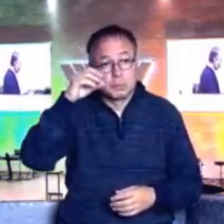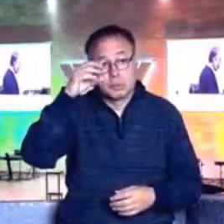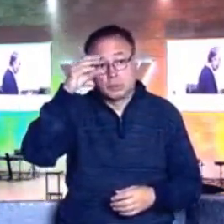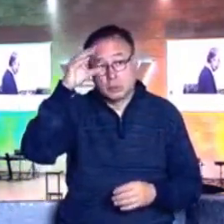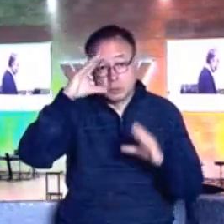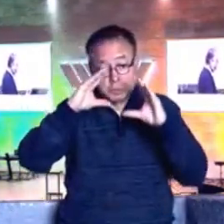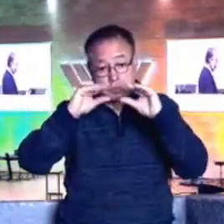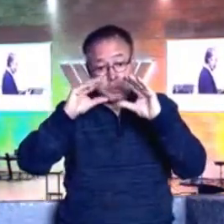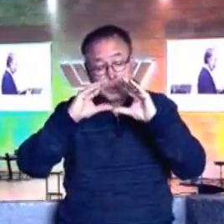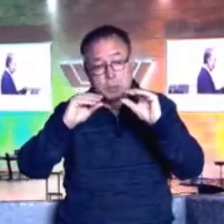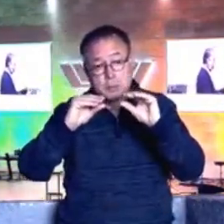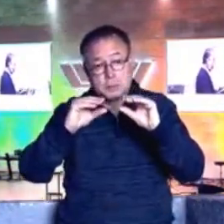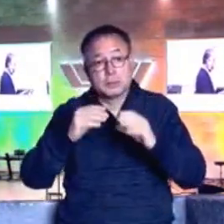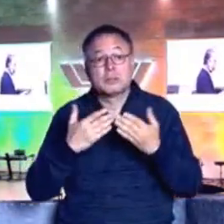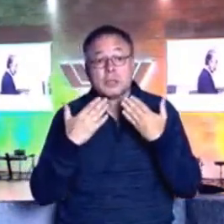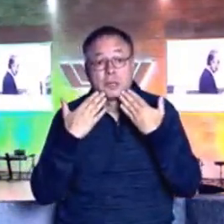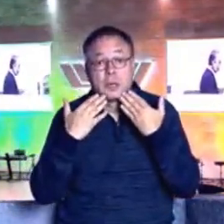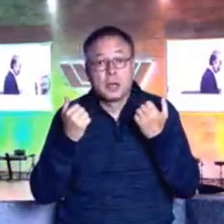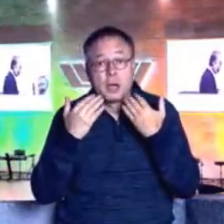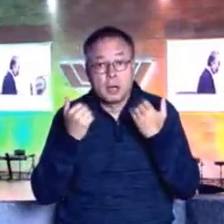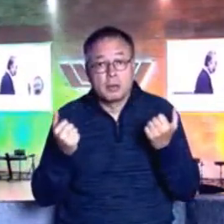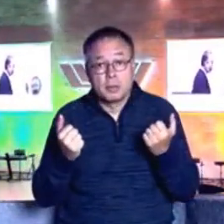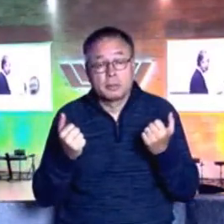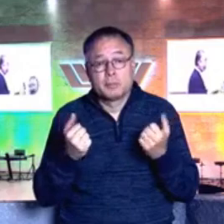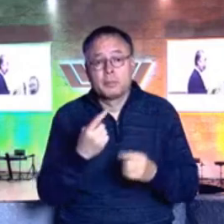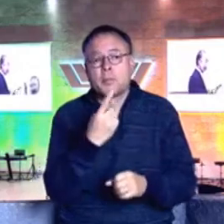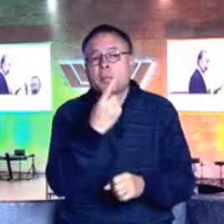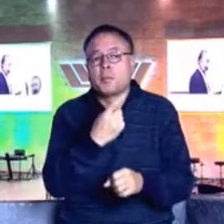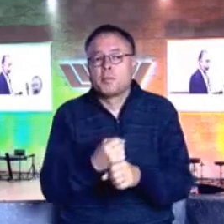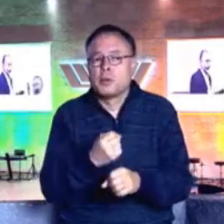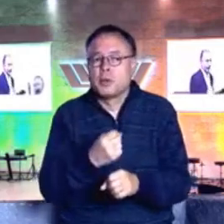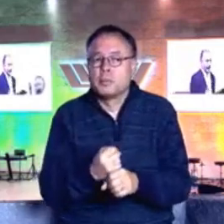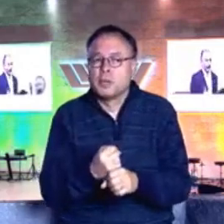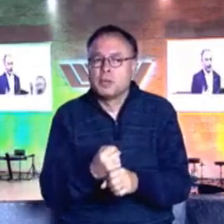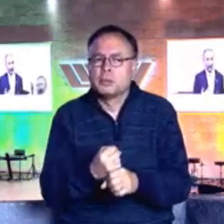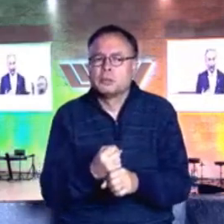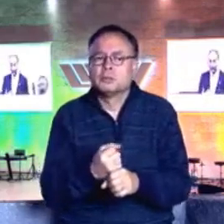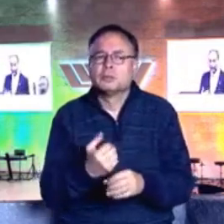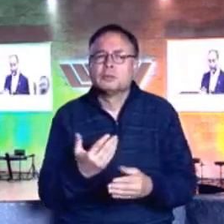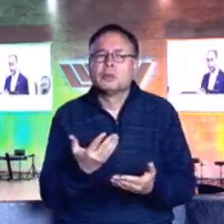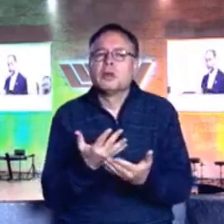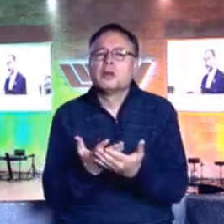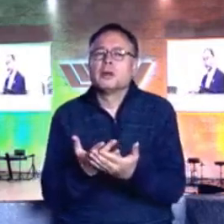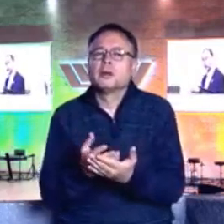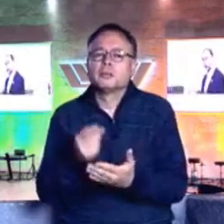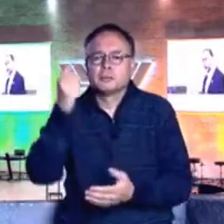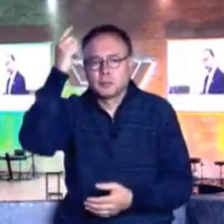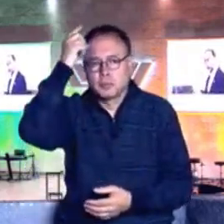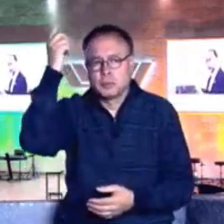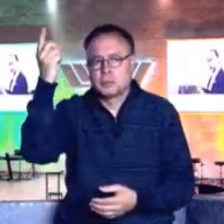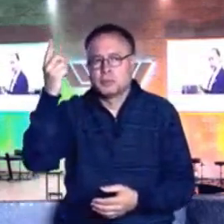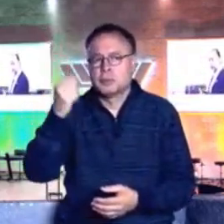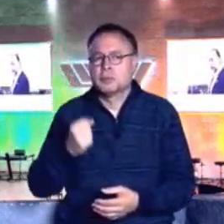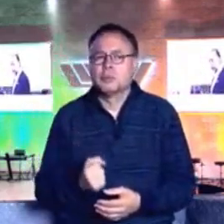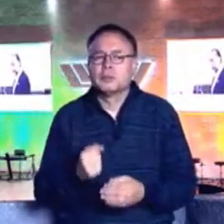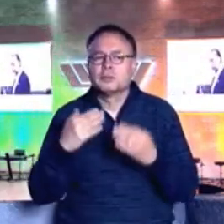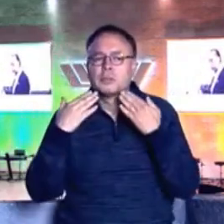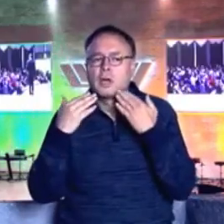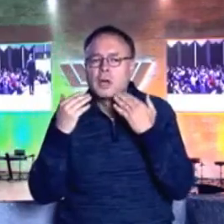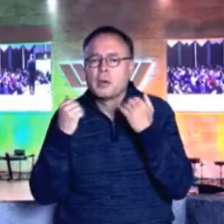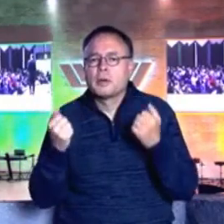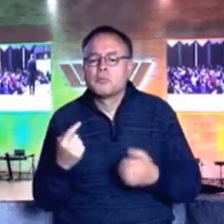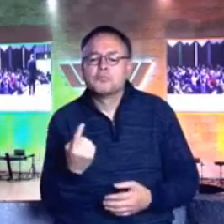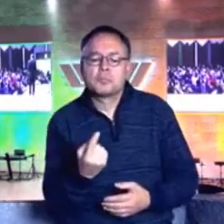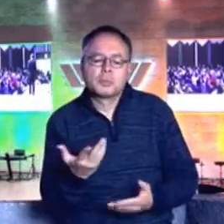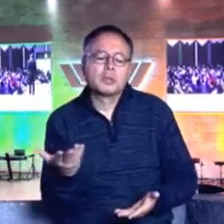proveer pero primero esperó que se acercara a ver qué estaba dispuesto a hacer Abraham en favor